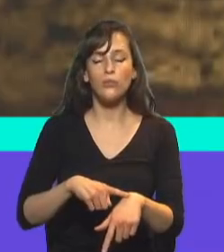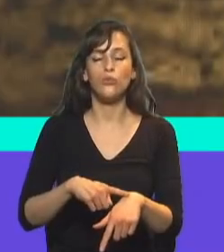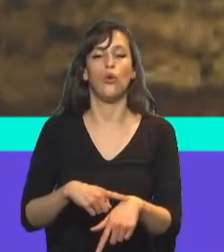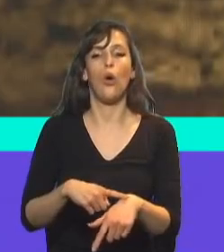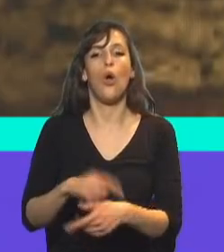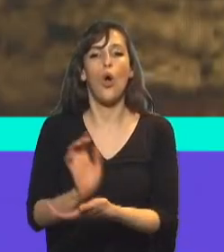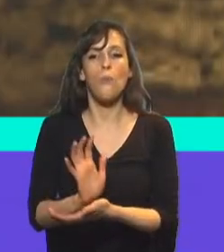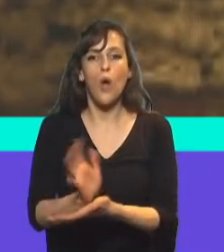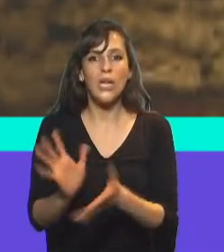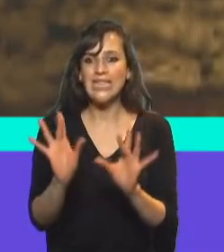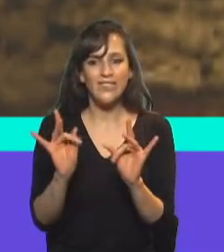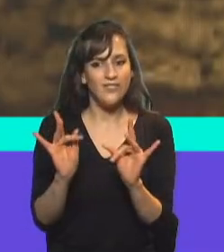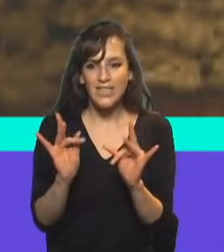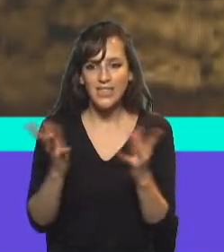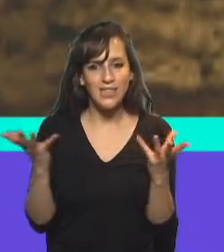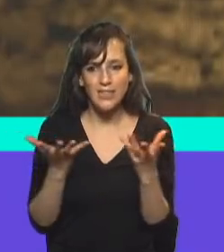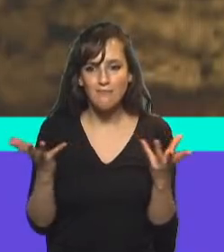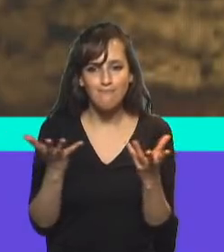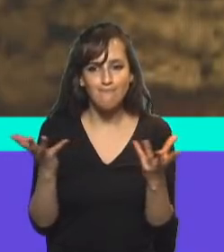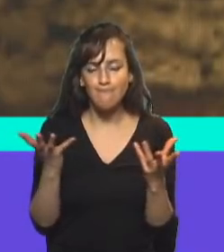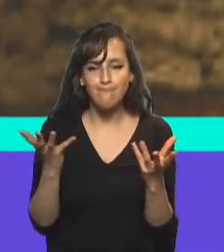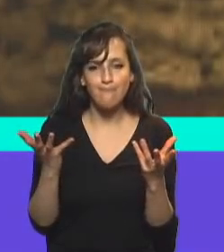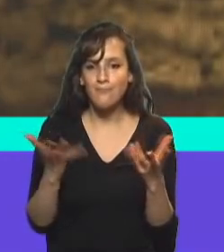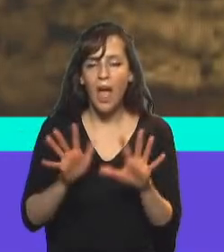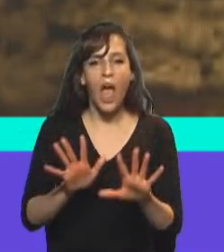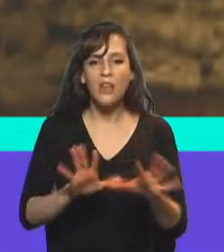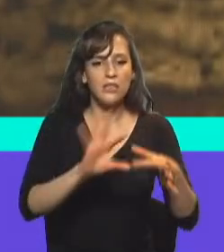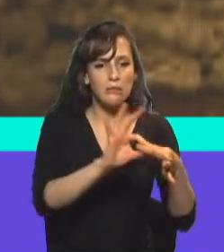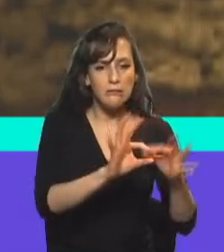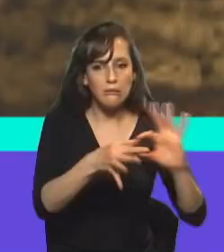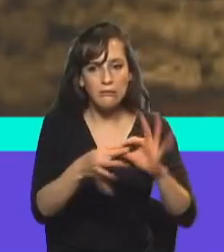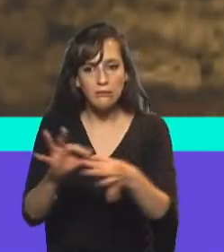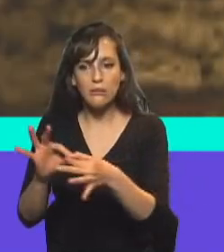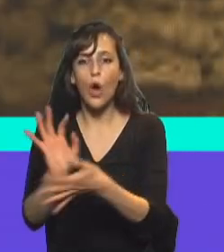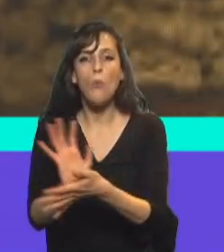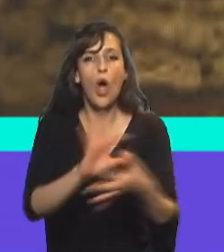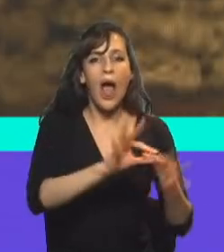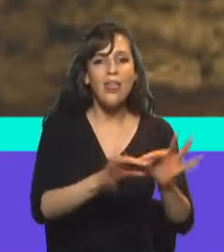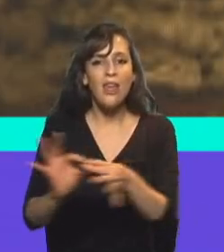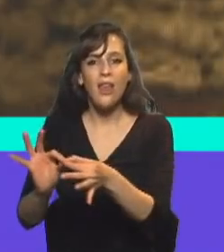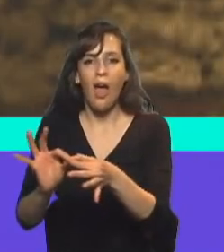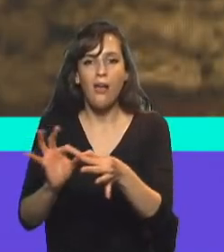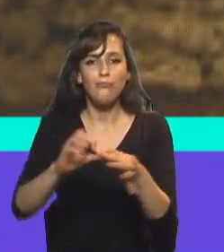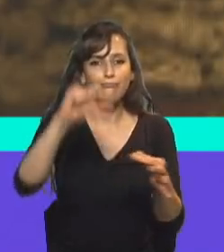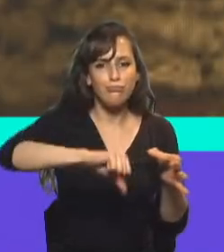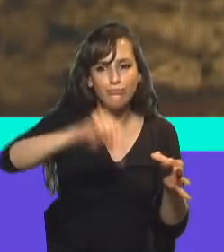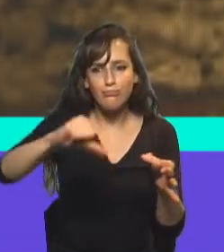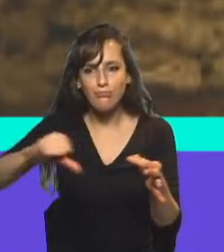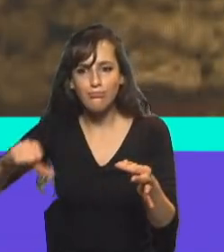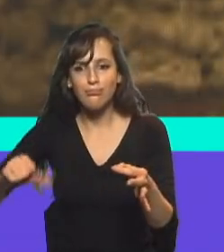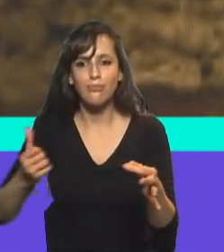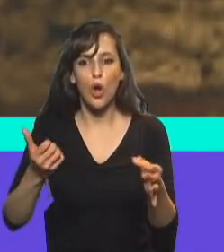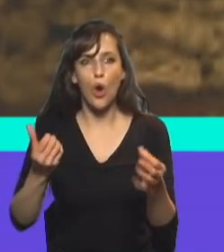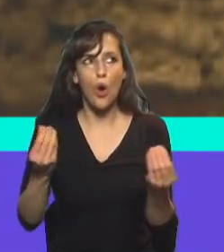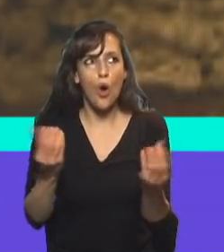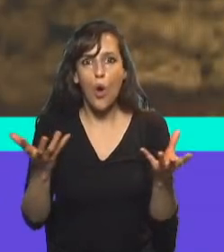de espiral, que lo que se conoce como reacciones en cascada, que esa es la peligrosidad, que es, bueno, ¿cómo se frena todo esto? Si nadie está